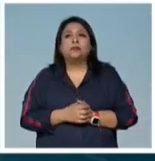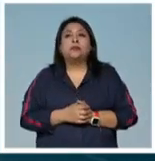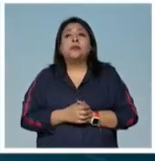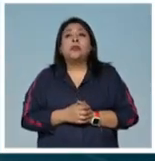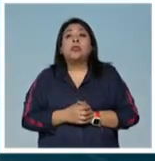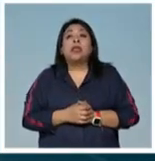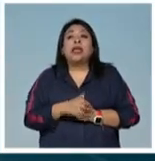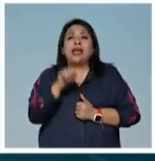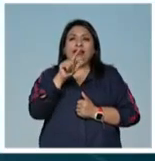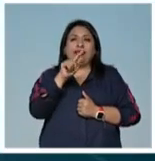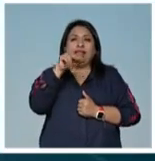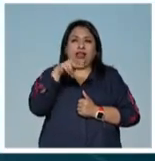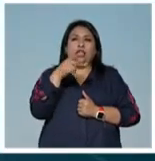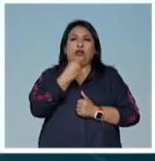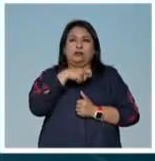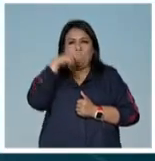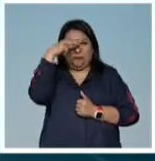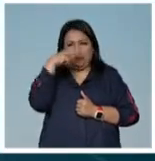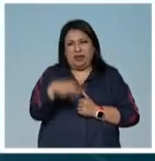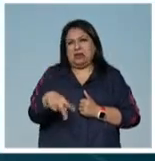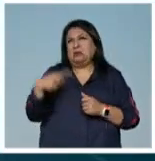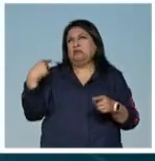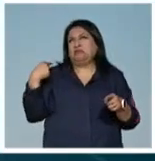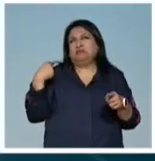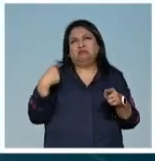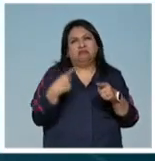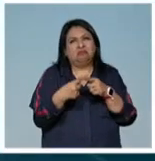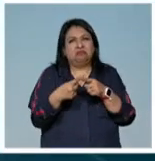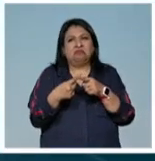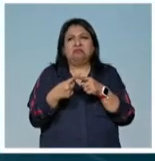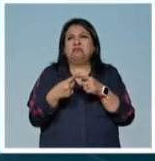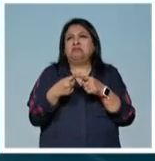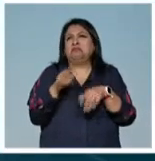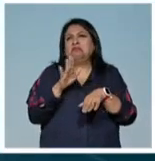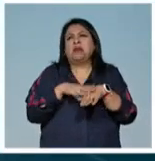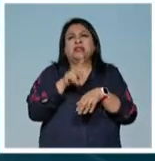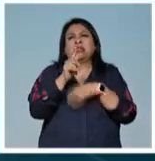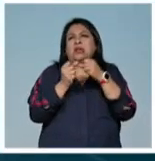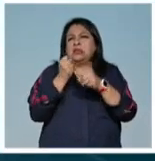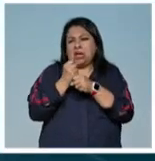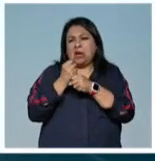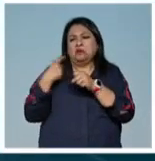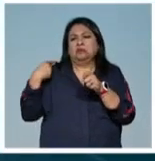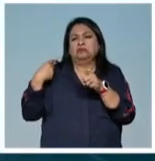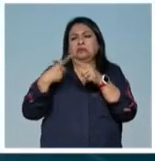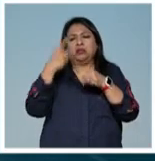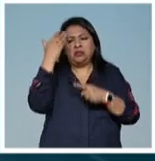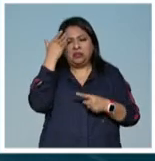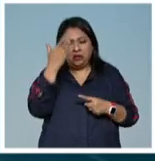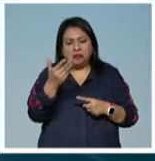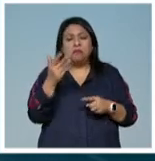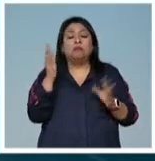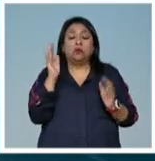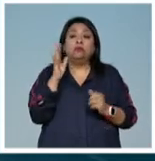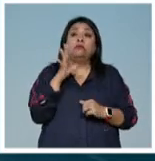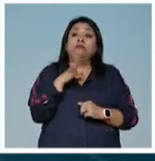El Ateneo Español de México, a lo largo de sus más de 70 años, ha